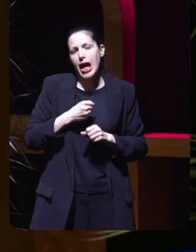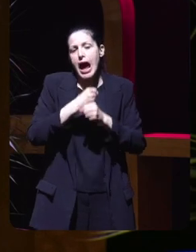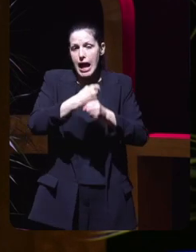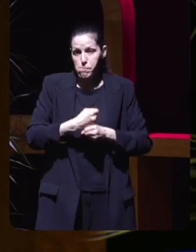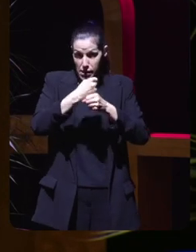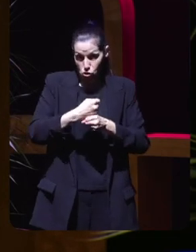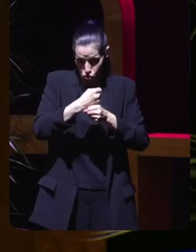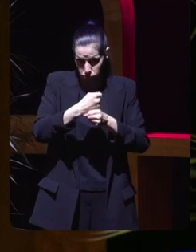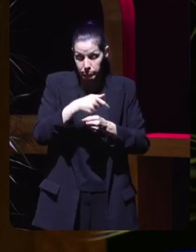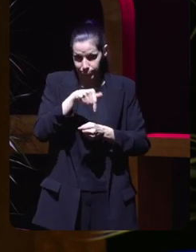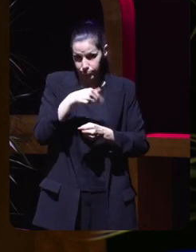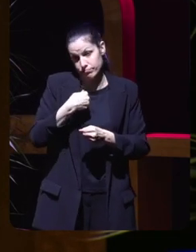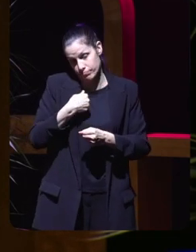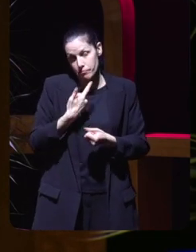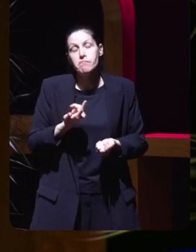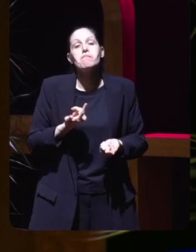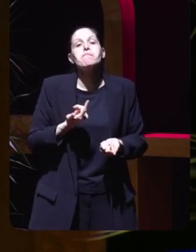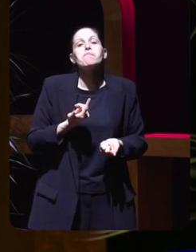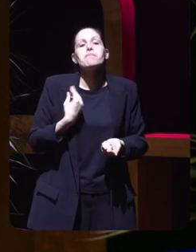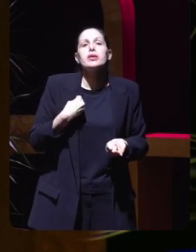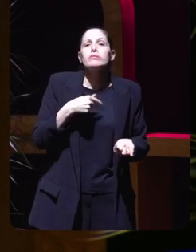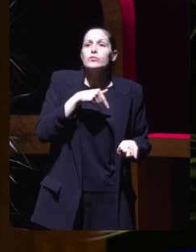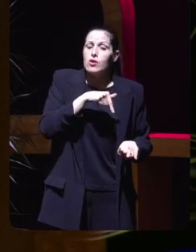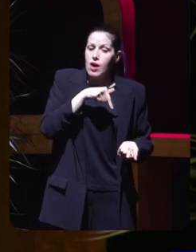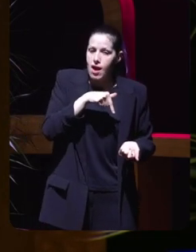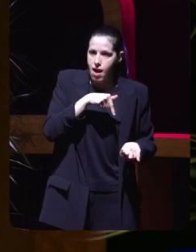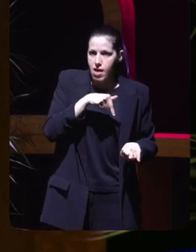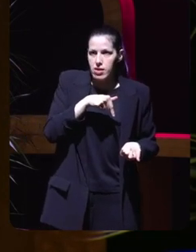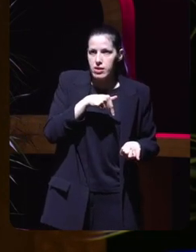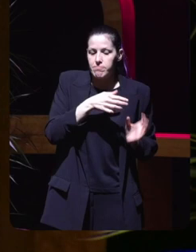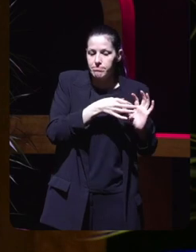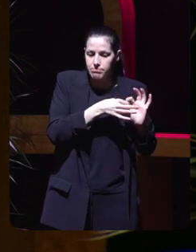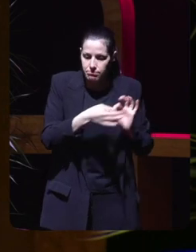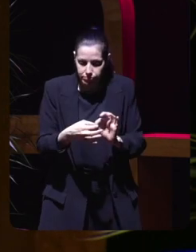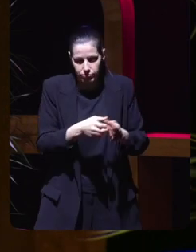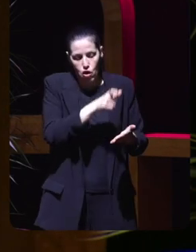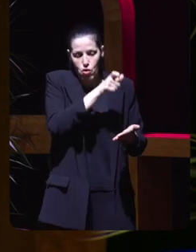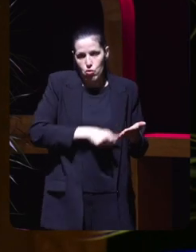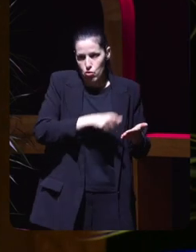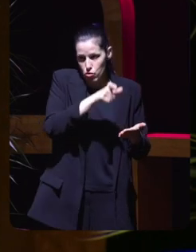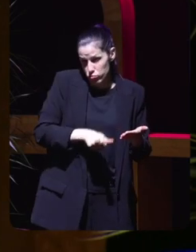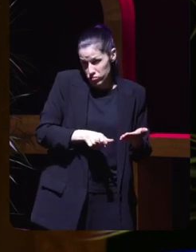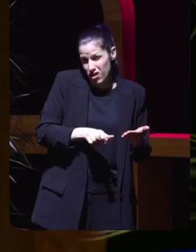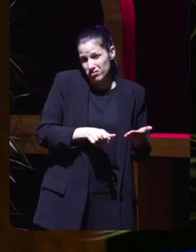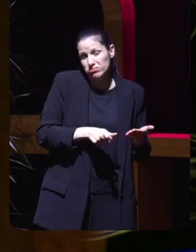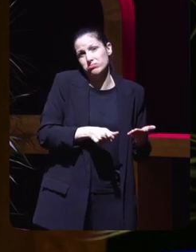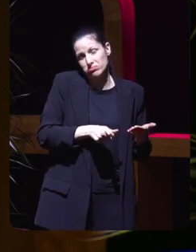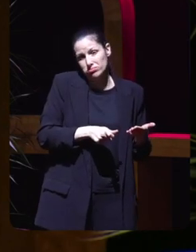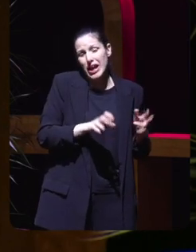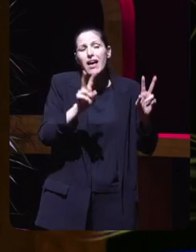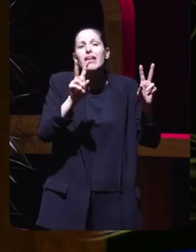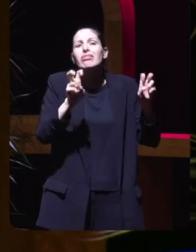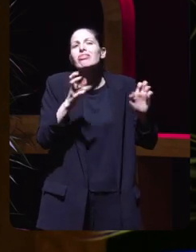Bueno este artículo que escribí en ia sobre Bueno sobre una mujer que